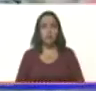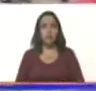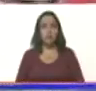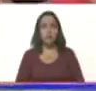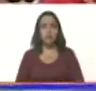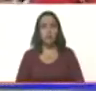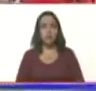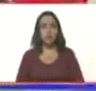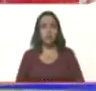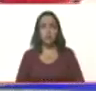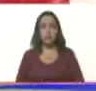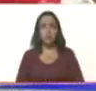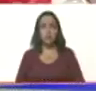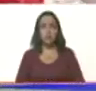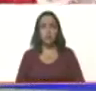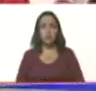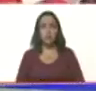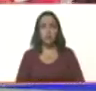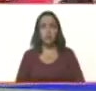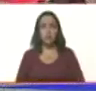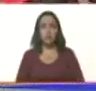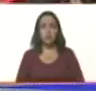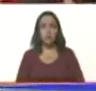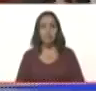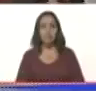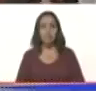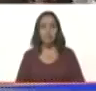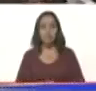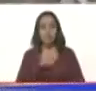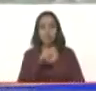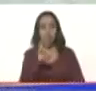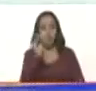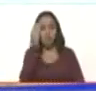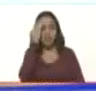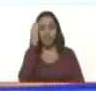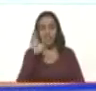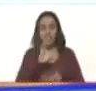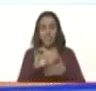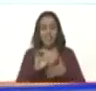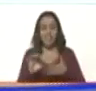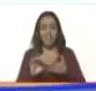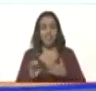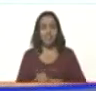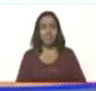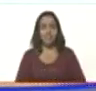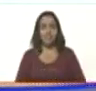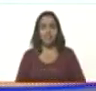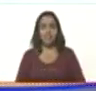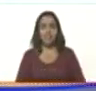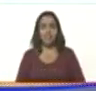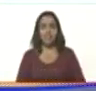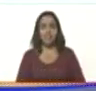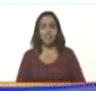Tú no sabes la estrategia. Tú no sabes la estrategia.